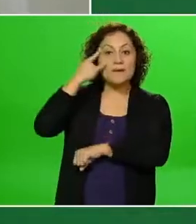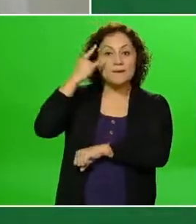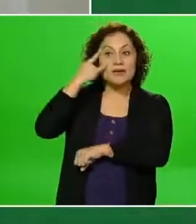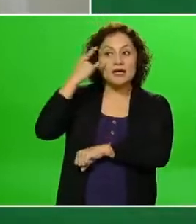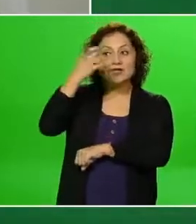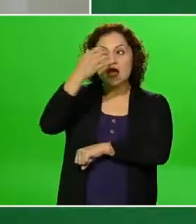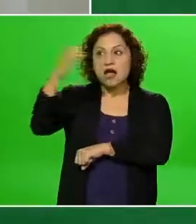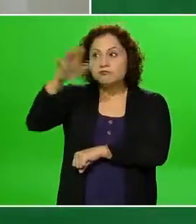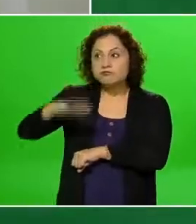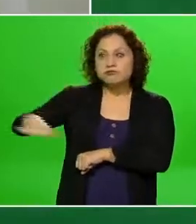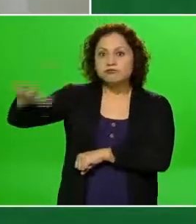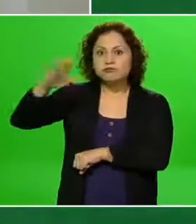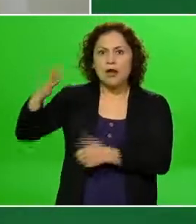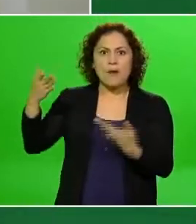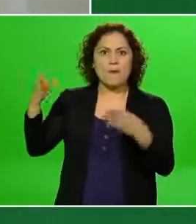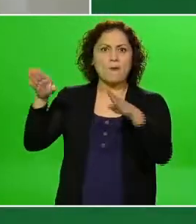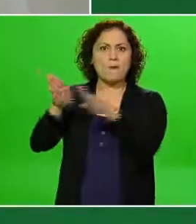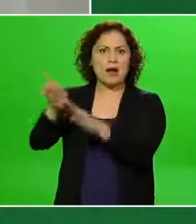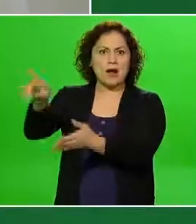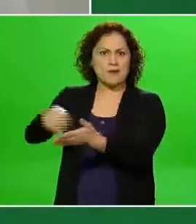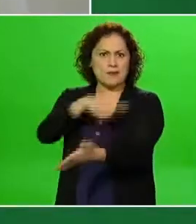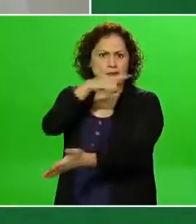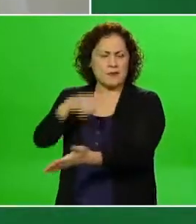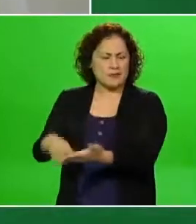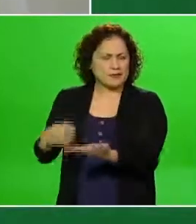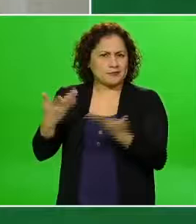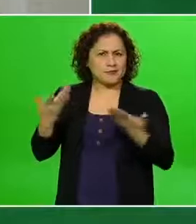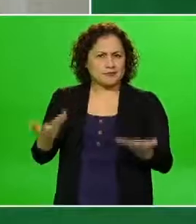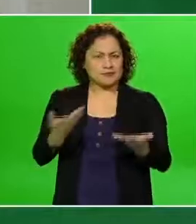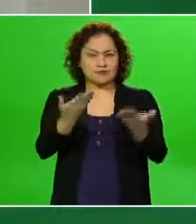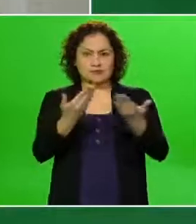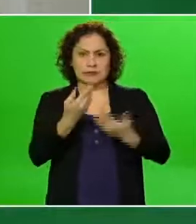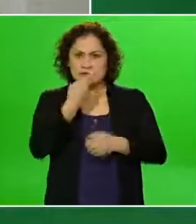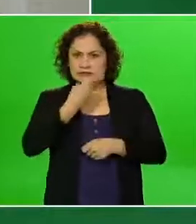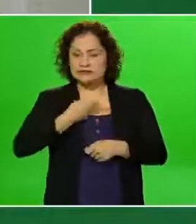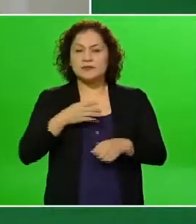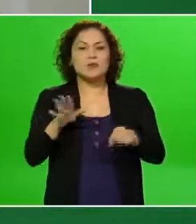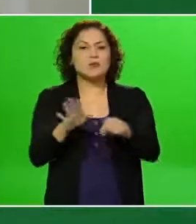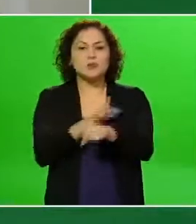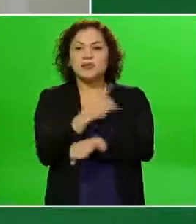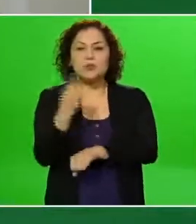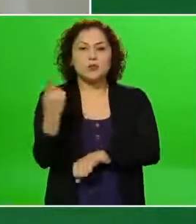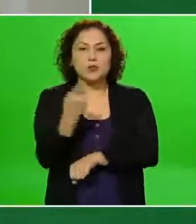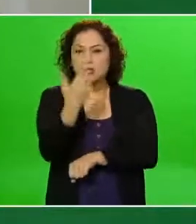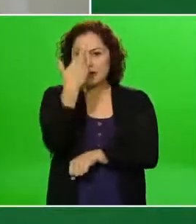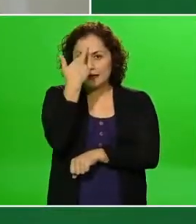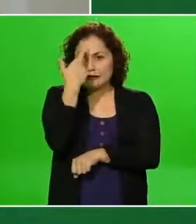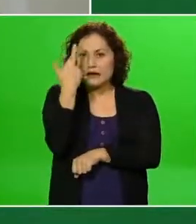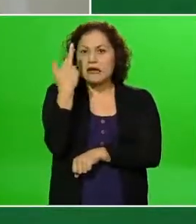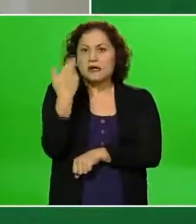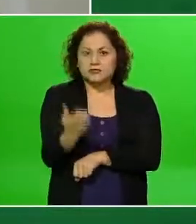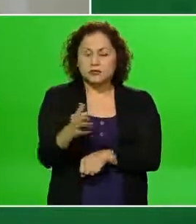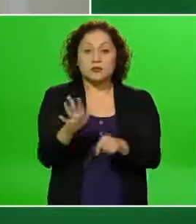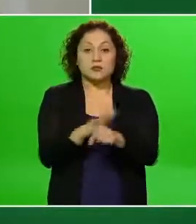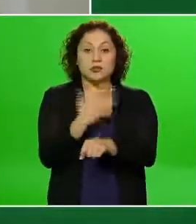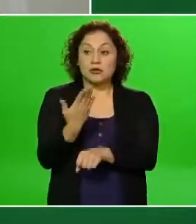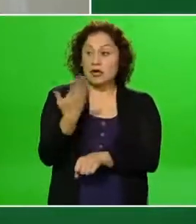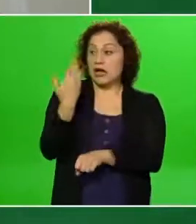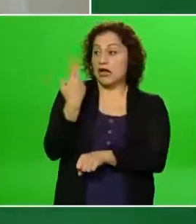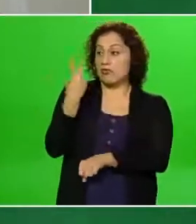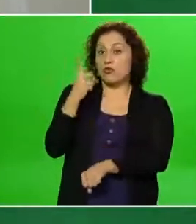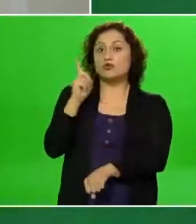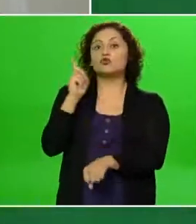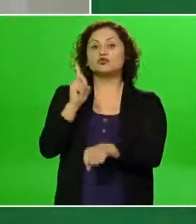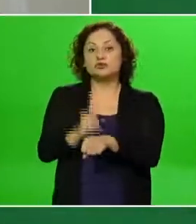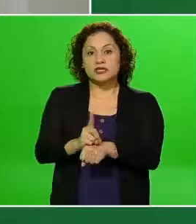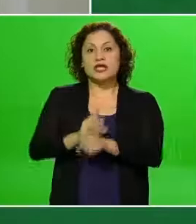Quería ver si nos pueden explicar un poco más cuáles son los criterios que se han establecido. 2 días antes tuvimos el anuncio de que